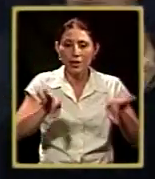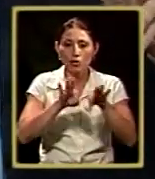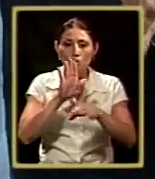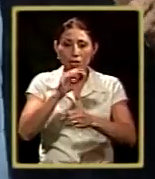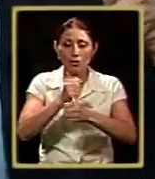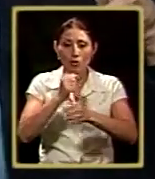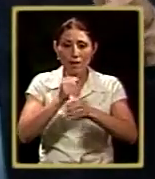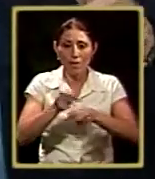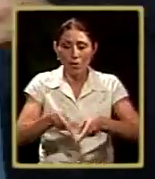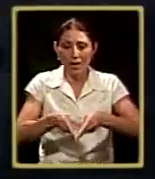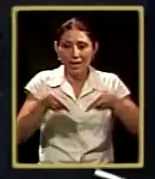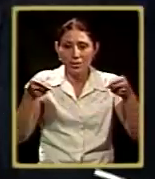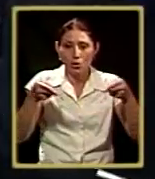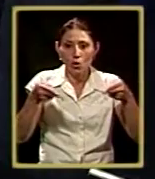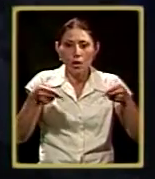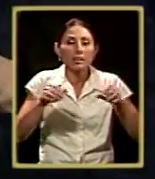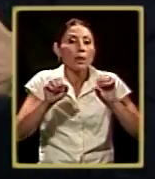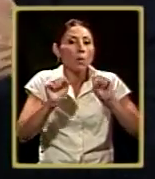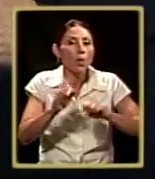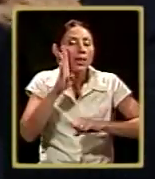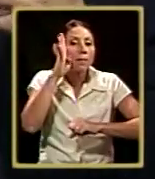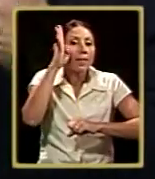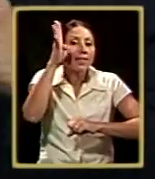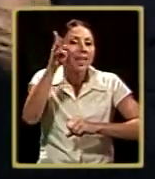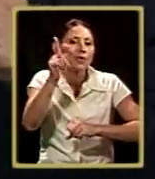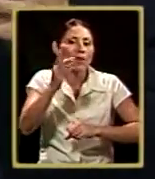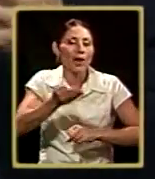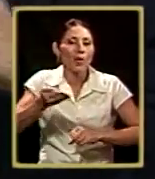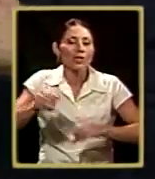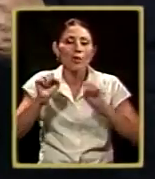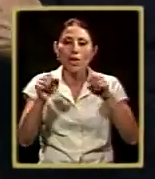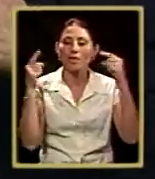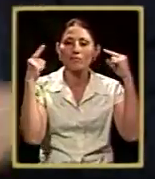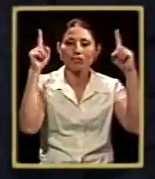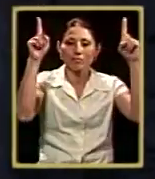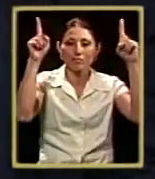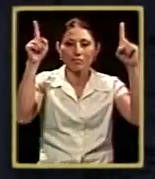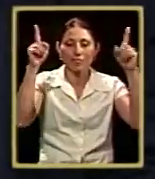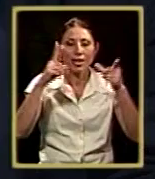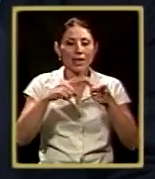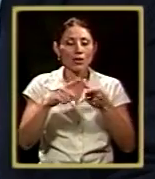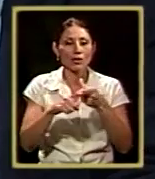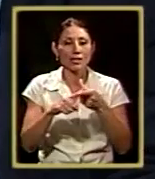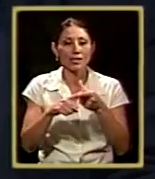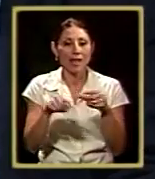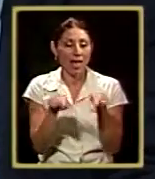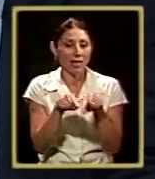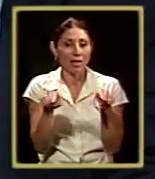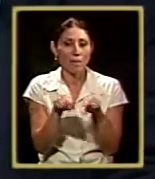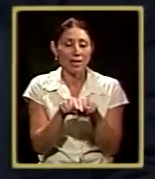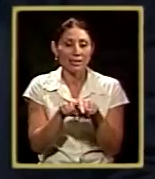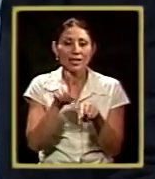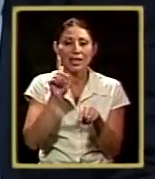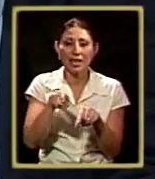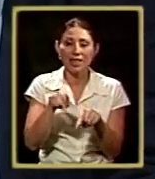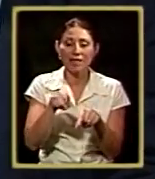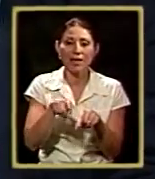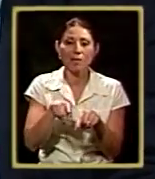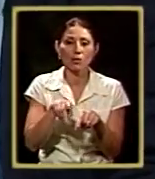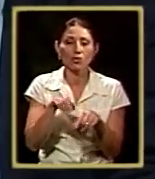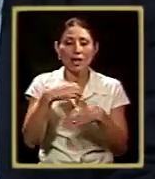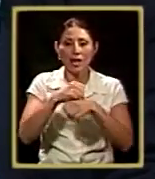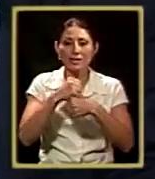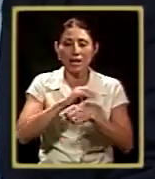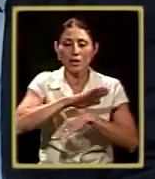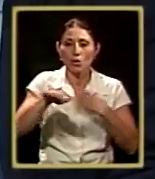que puede inventar una cosa y puede realizarla. Eso, además de que hay que realizar todo lo